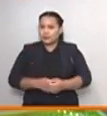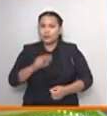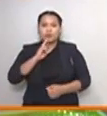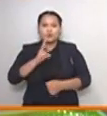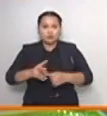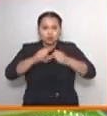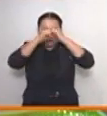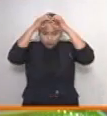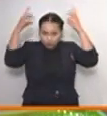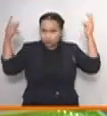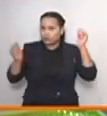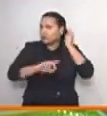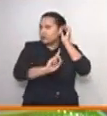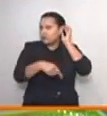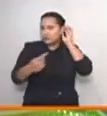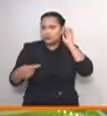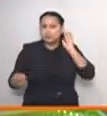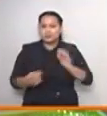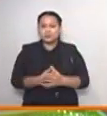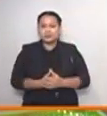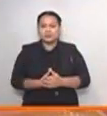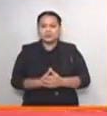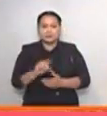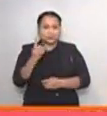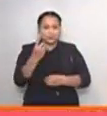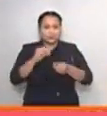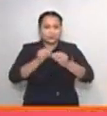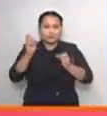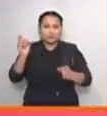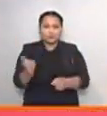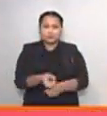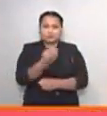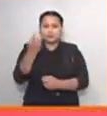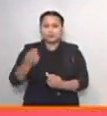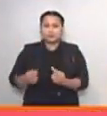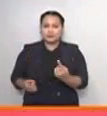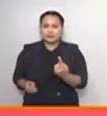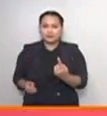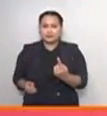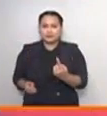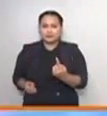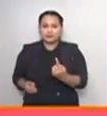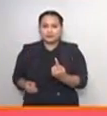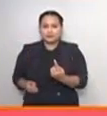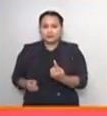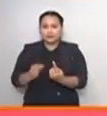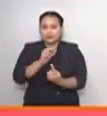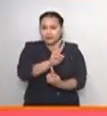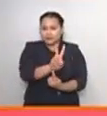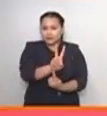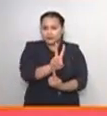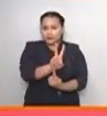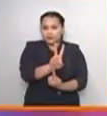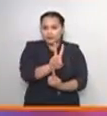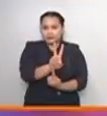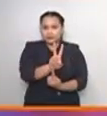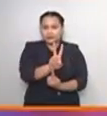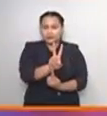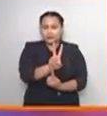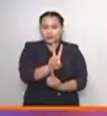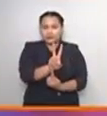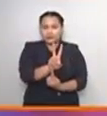sus sueños una realidad con la diaria. Primer dígito favorecido es el 2, segundo